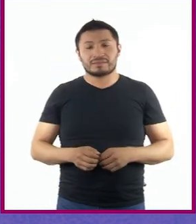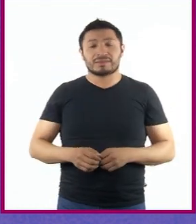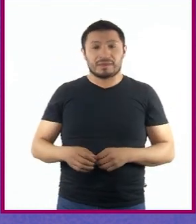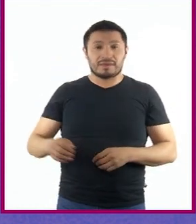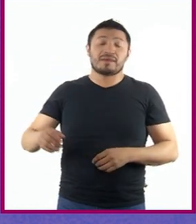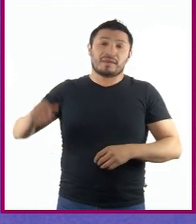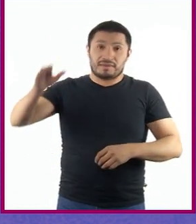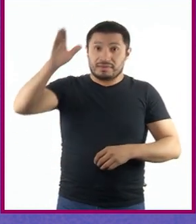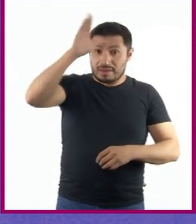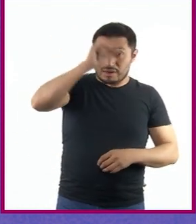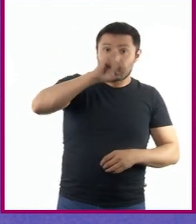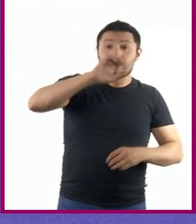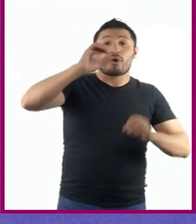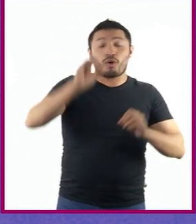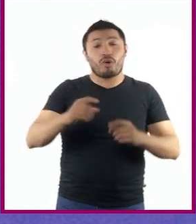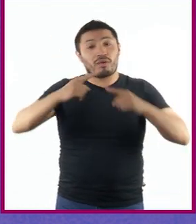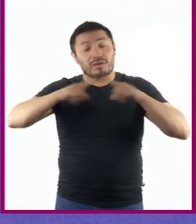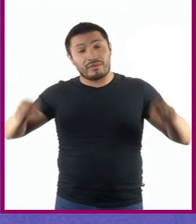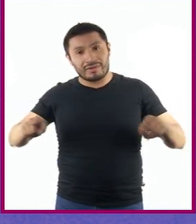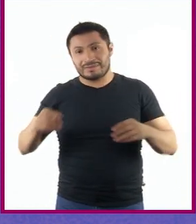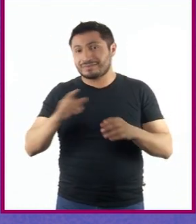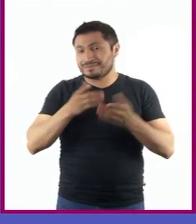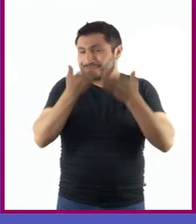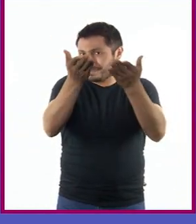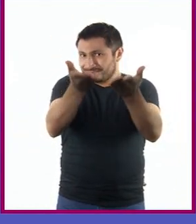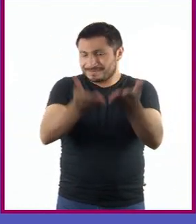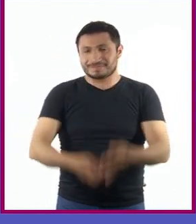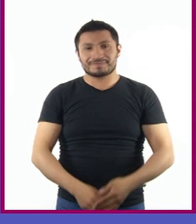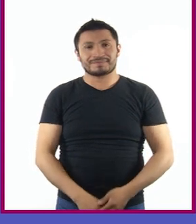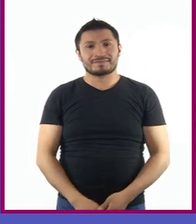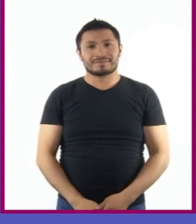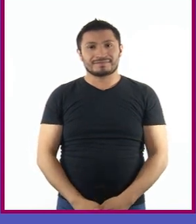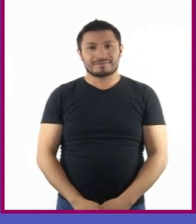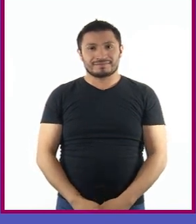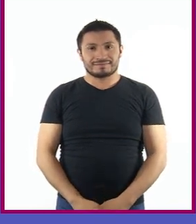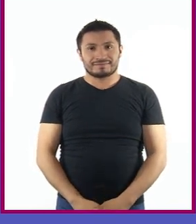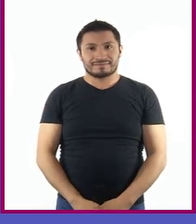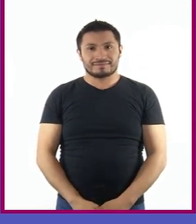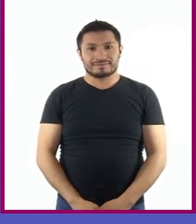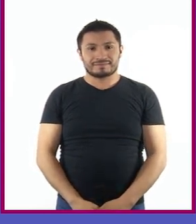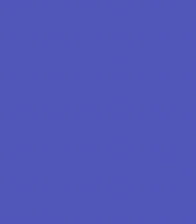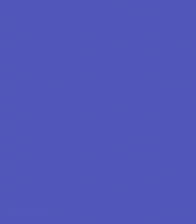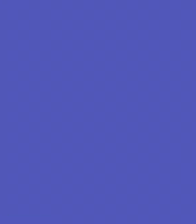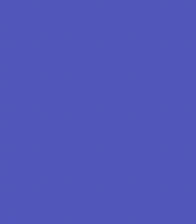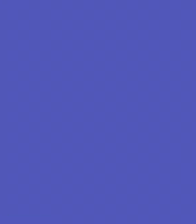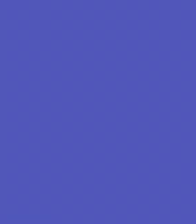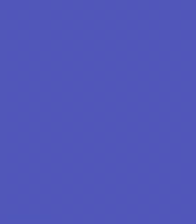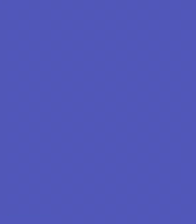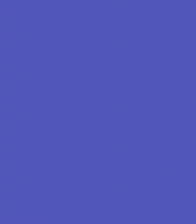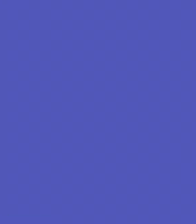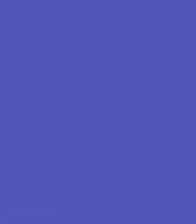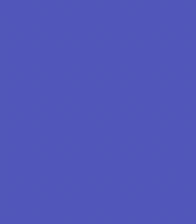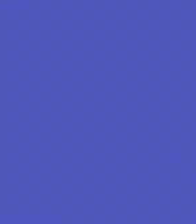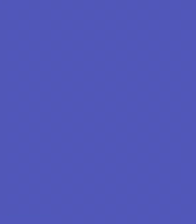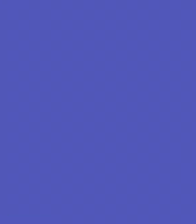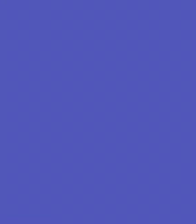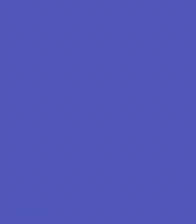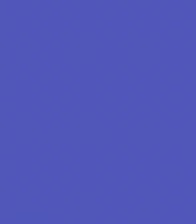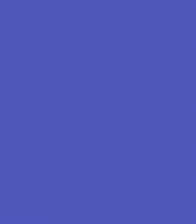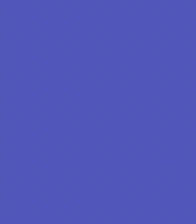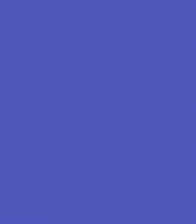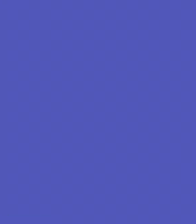y en contra. ¿Listas y listos? Veamos. Regresemos al texto. ¿Por qué comes lo que comes? Reflexiones